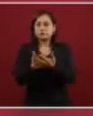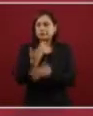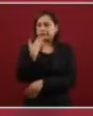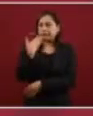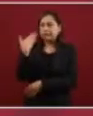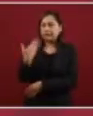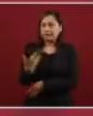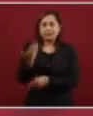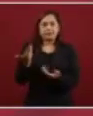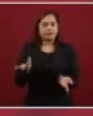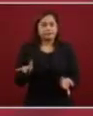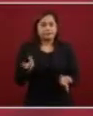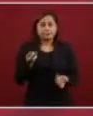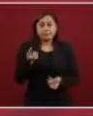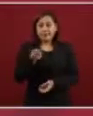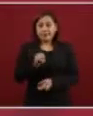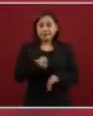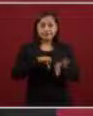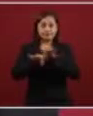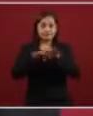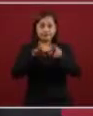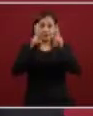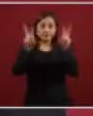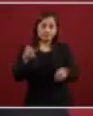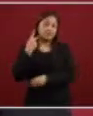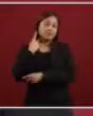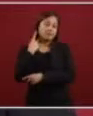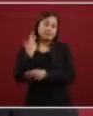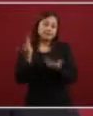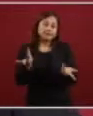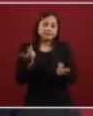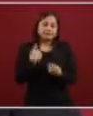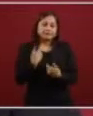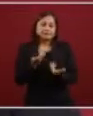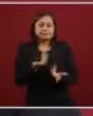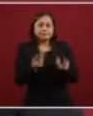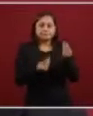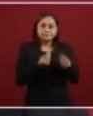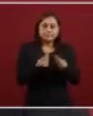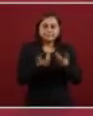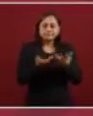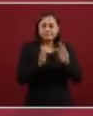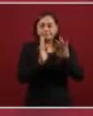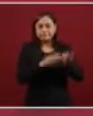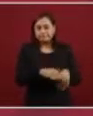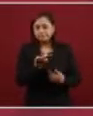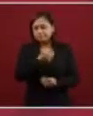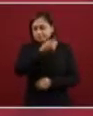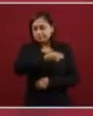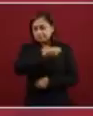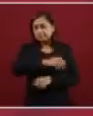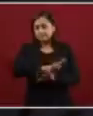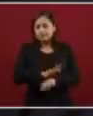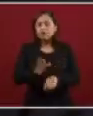este noble oficio de la política entonces va a ir la